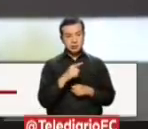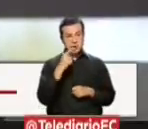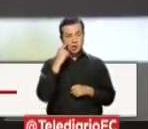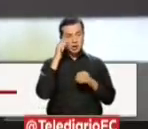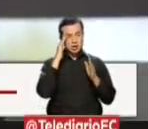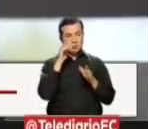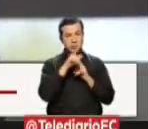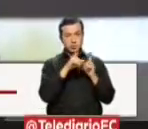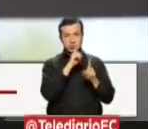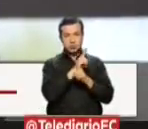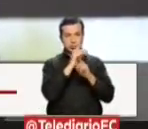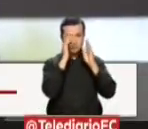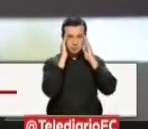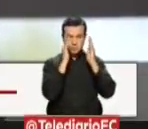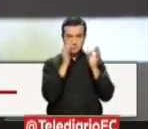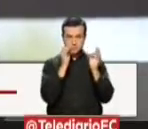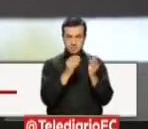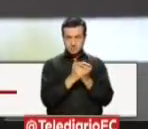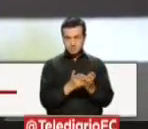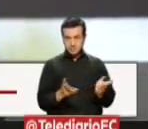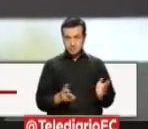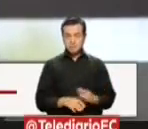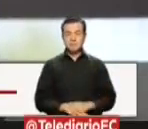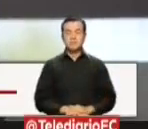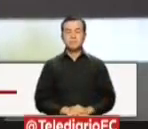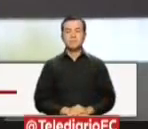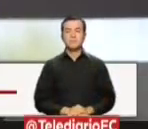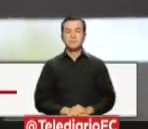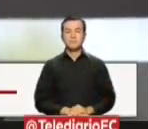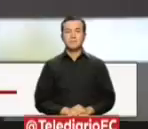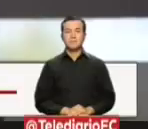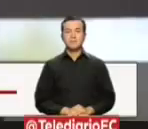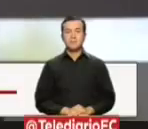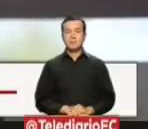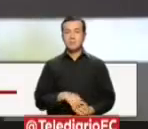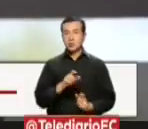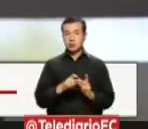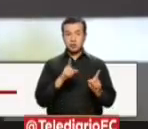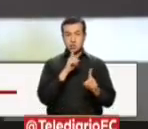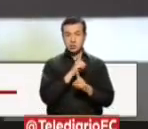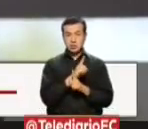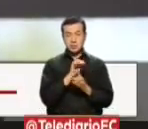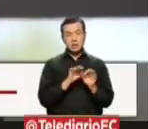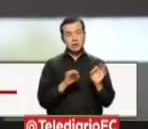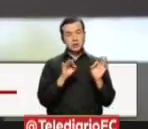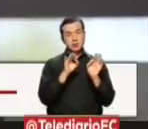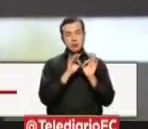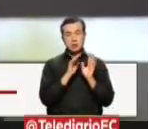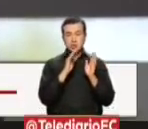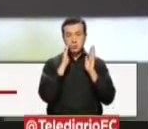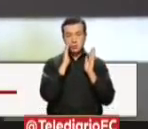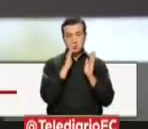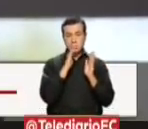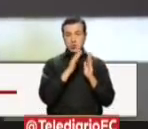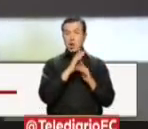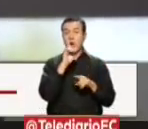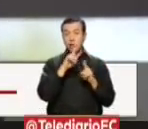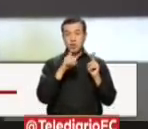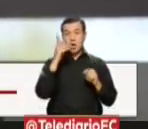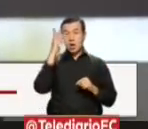el visibilizar a las personas con discapacidad. El regresar a ver a las personas con discapacidad que habían sido durante tanto